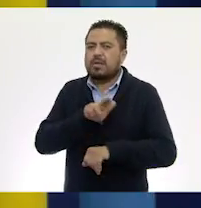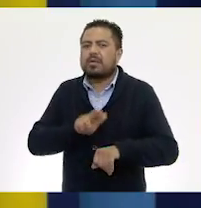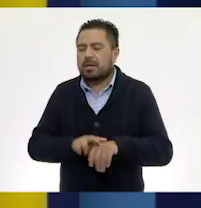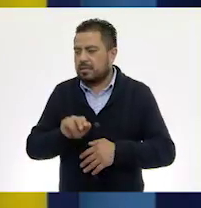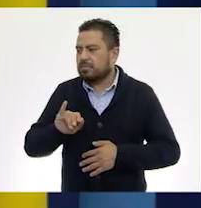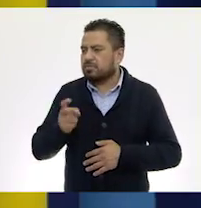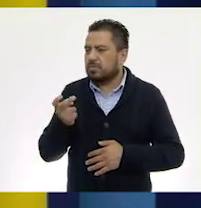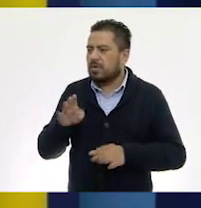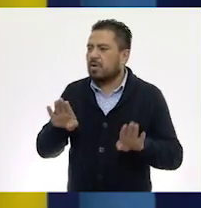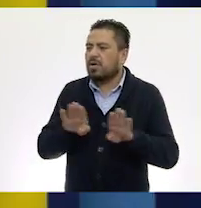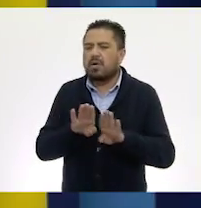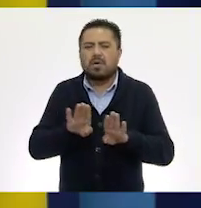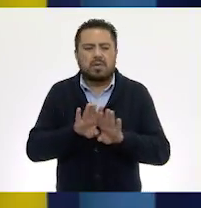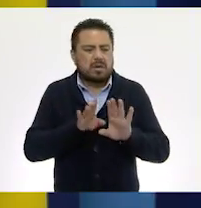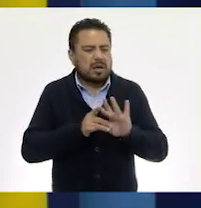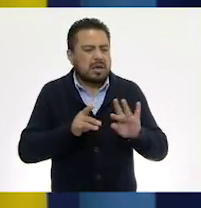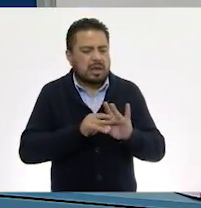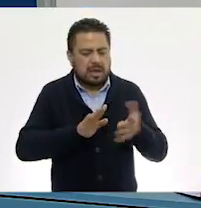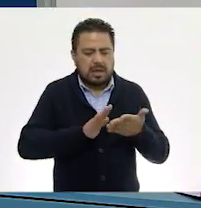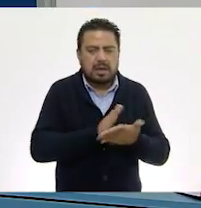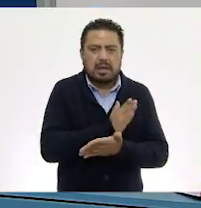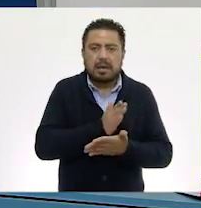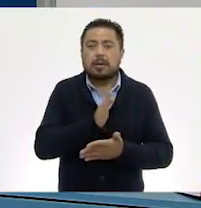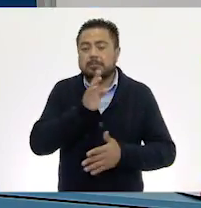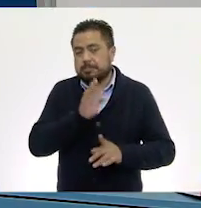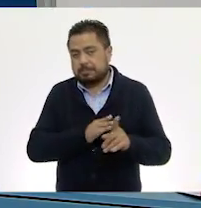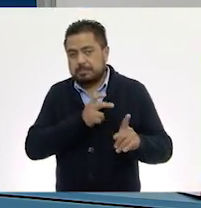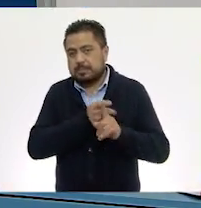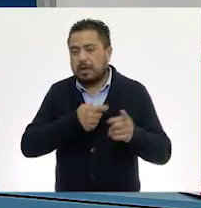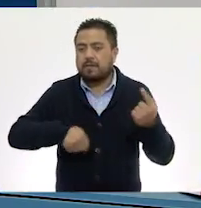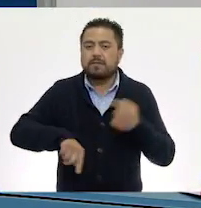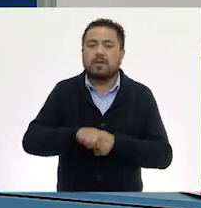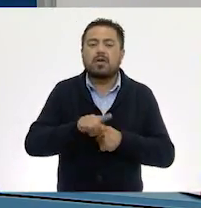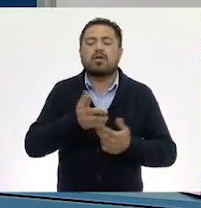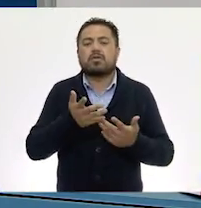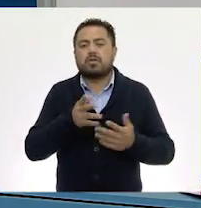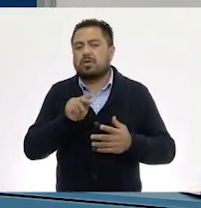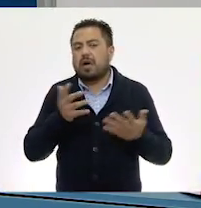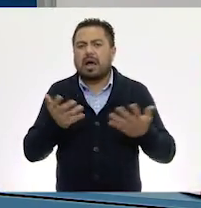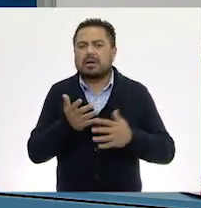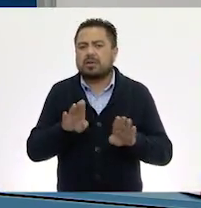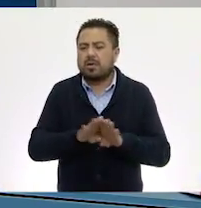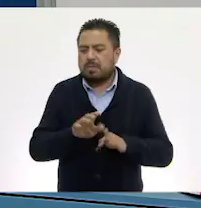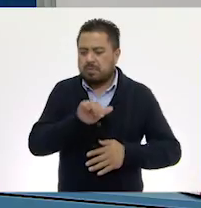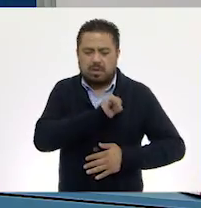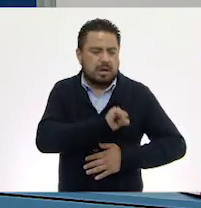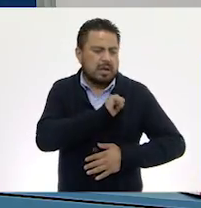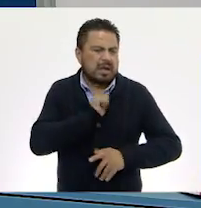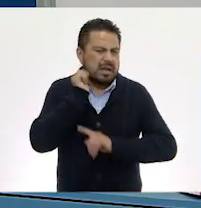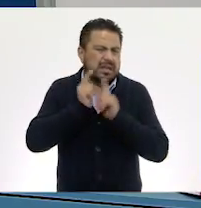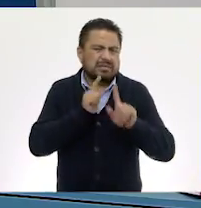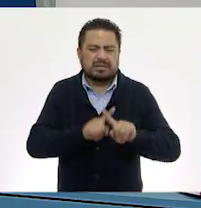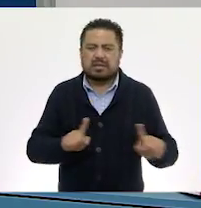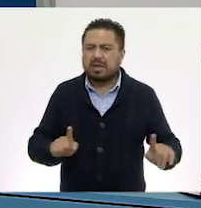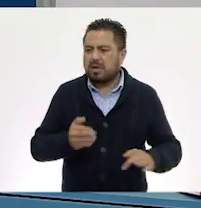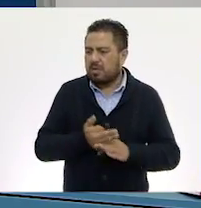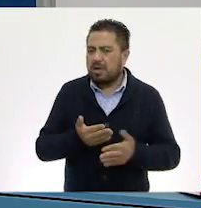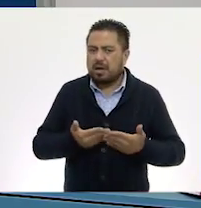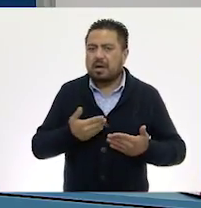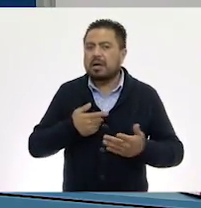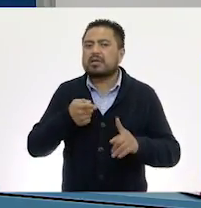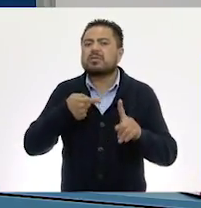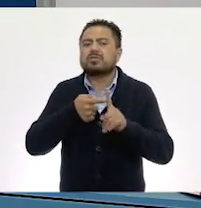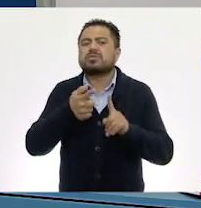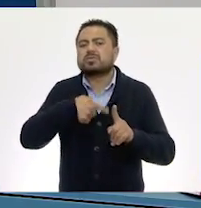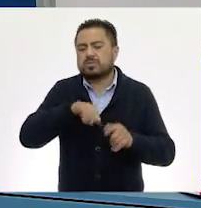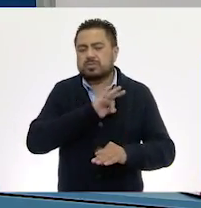como que fue goleador. Además de ello, el fútbol no se practicaba como tal en la antigua Grecia. Les dejo ese reto a